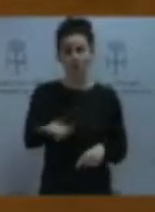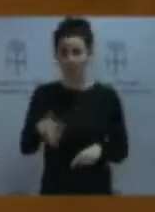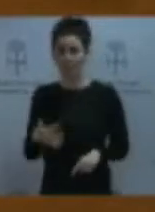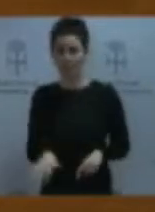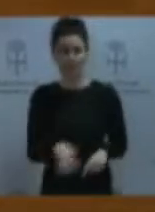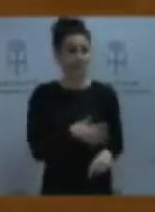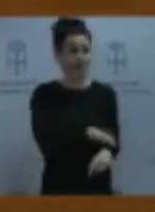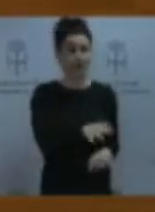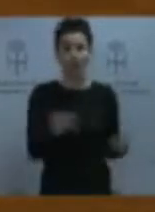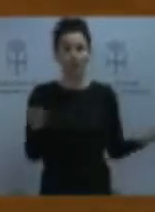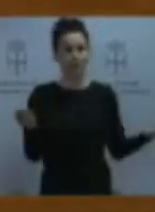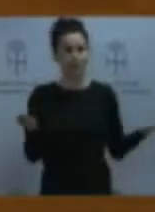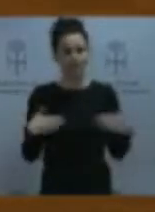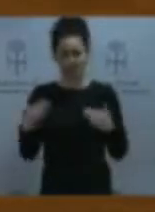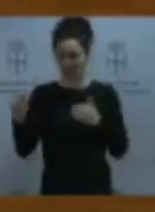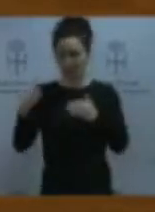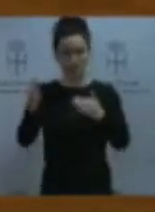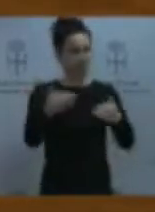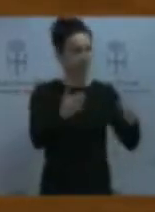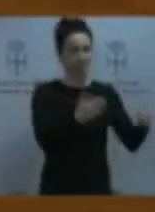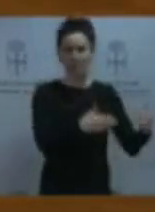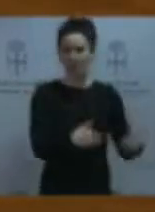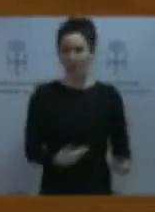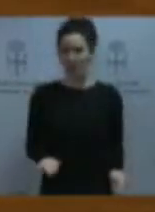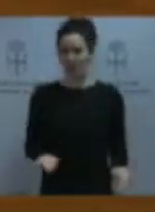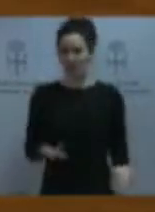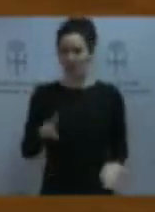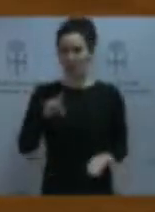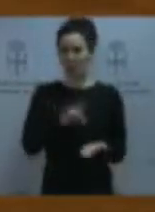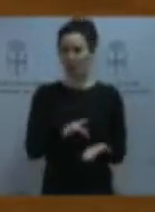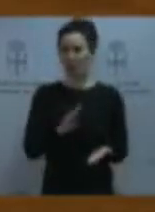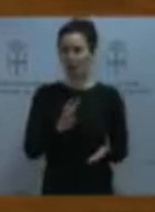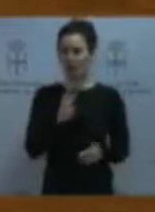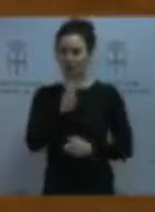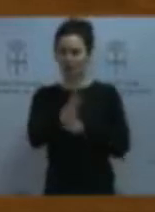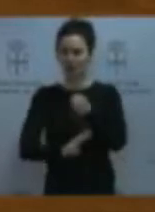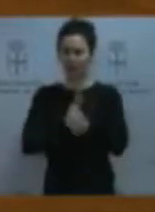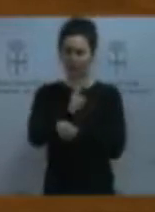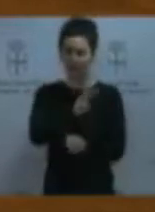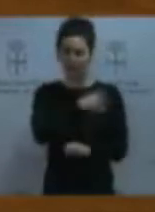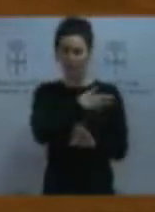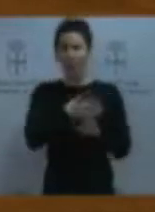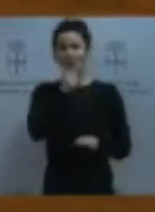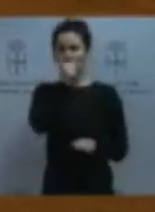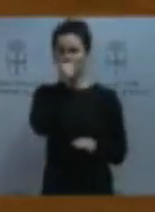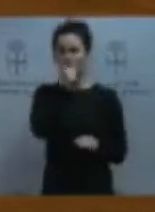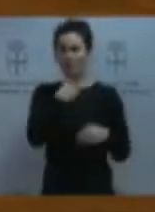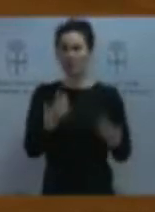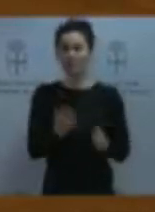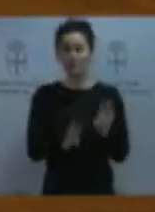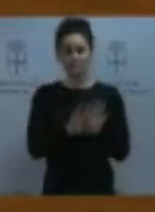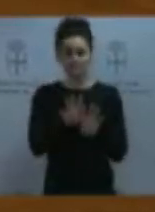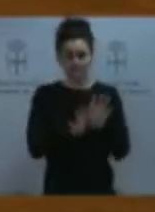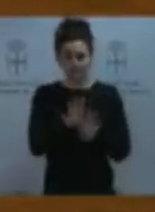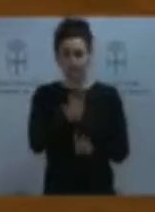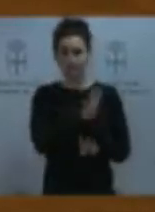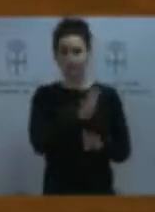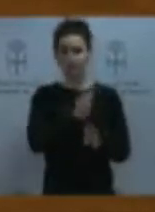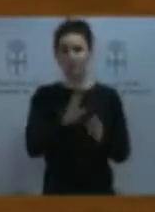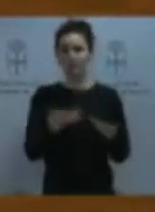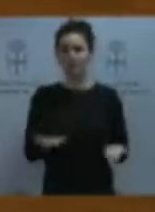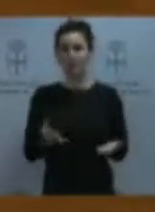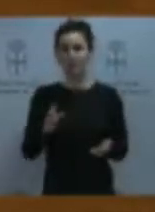lo largo de esta legislatura. Desde Cangas de Narcea hasta Cabrales, pues